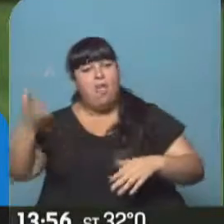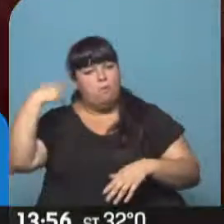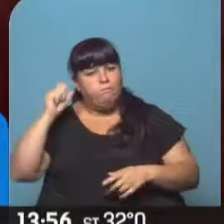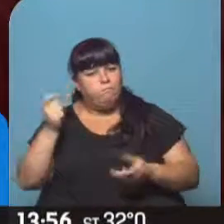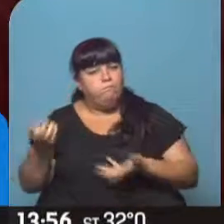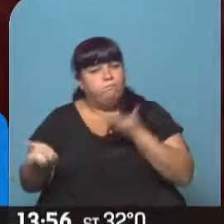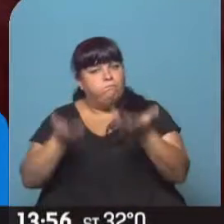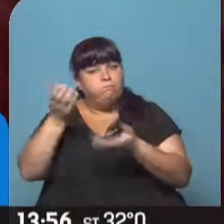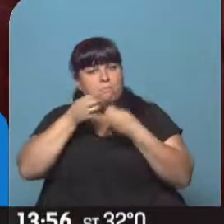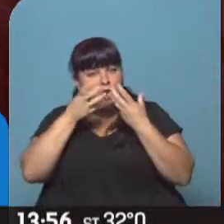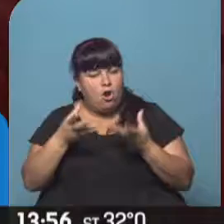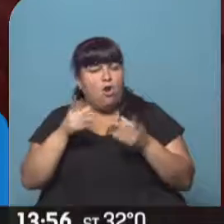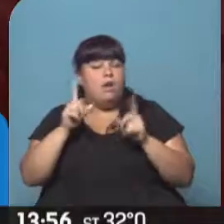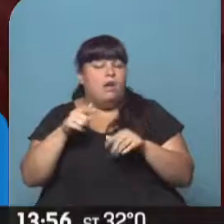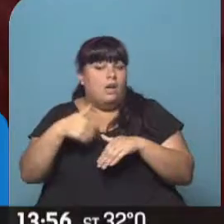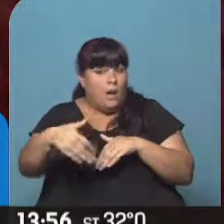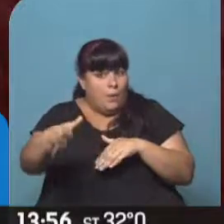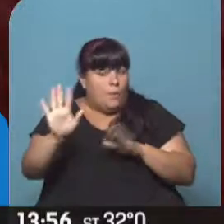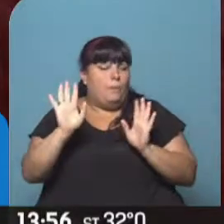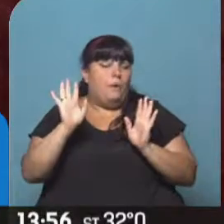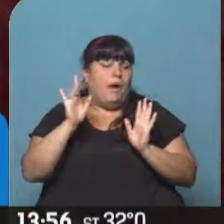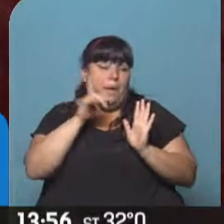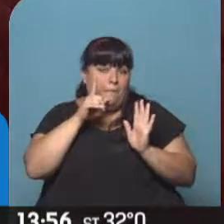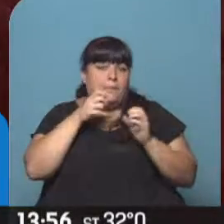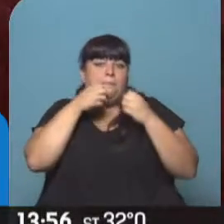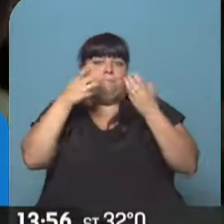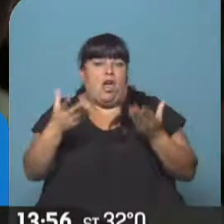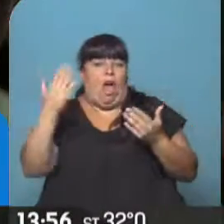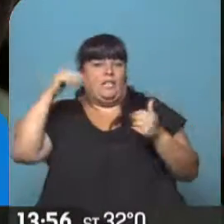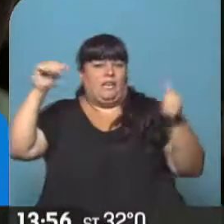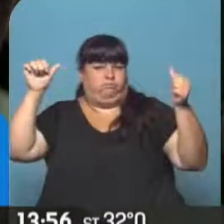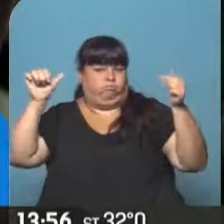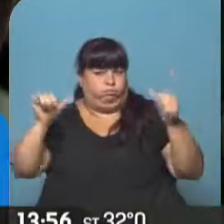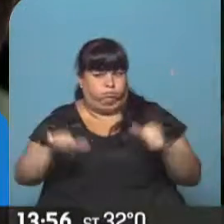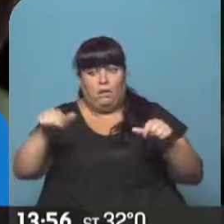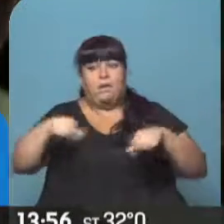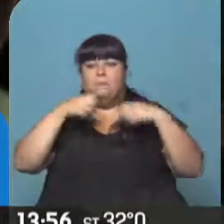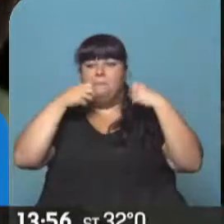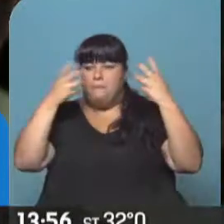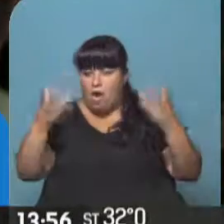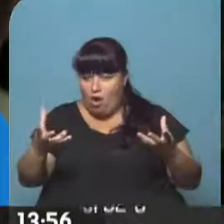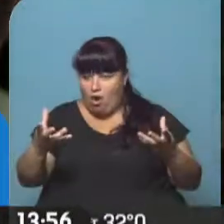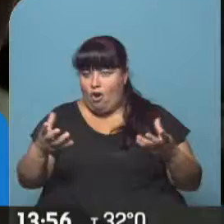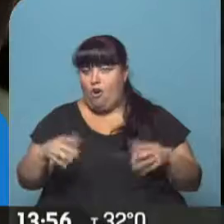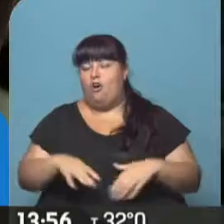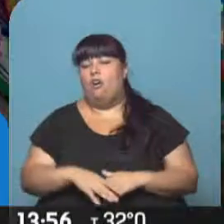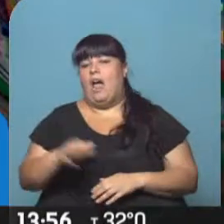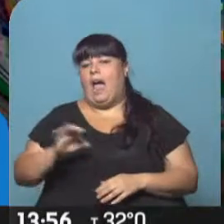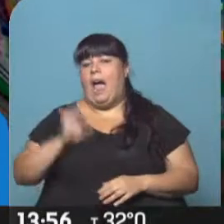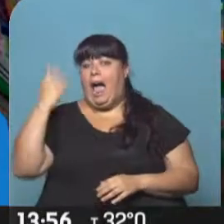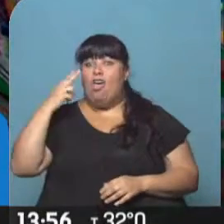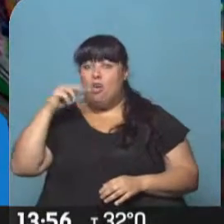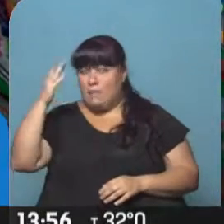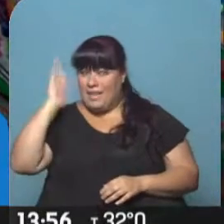en verdad es una tendencia que estabilizó la caída que se había avisado muy pronunciada en el año